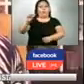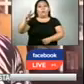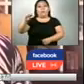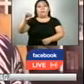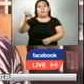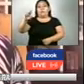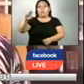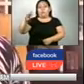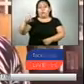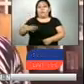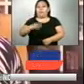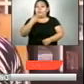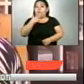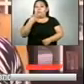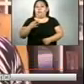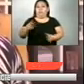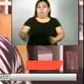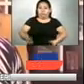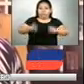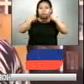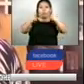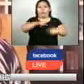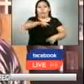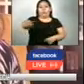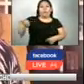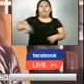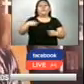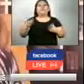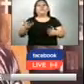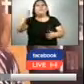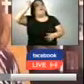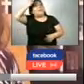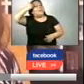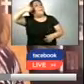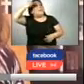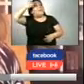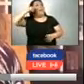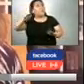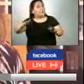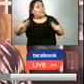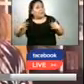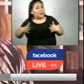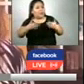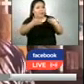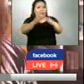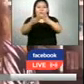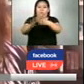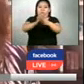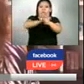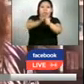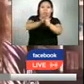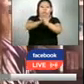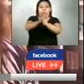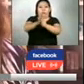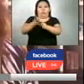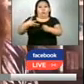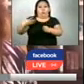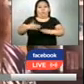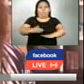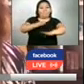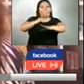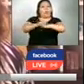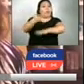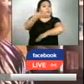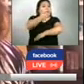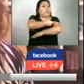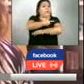Omicron realmente nos tomó a todos por sorpresa, y lo que debemos aprender de esto es que estas variantes podrían superar nuestra inmunidad